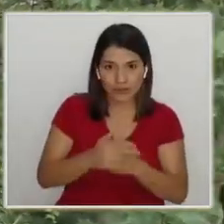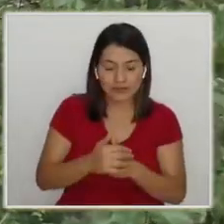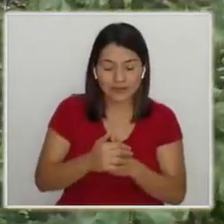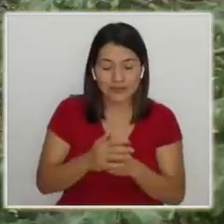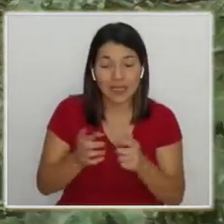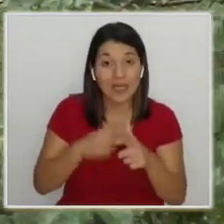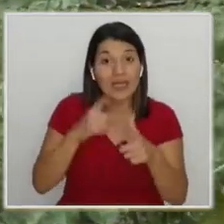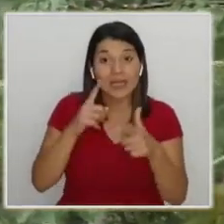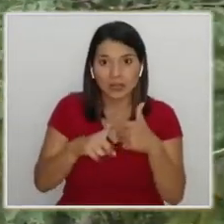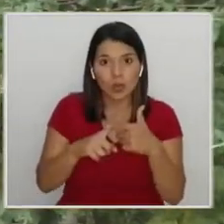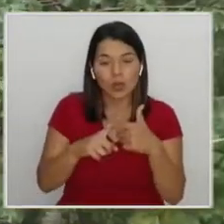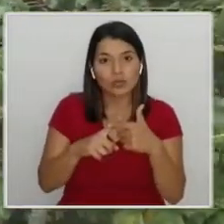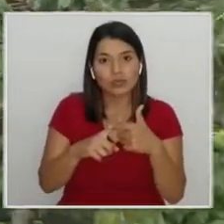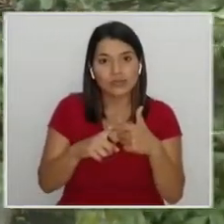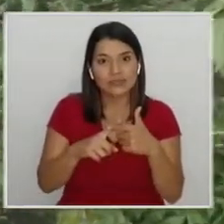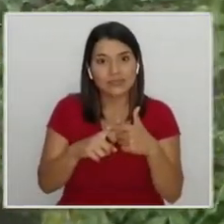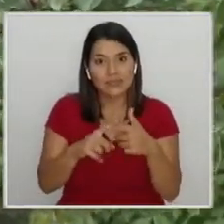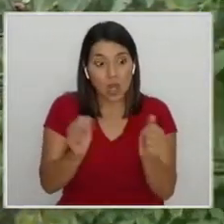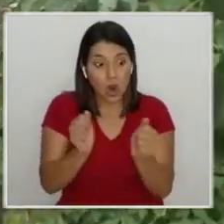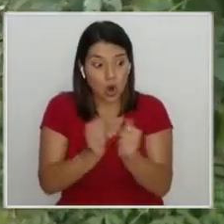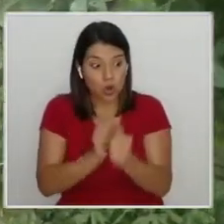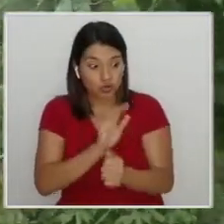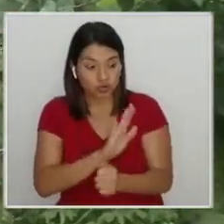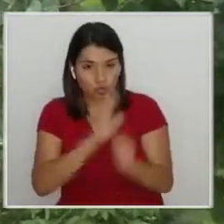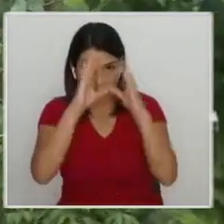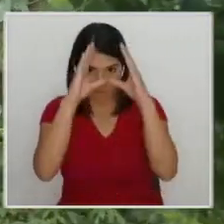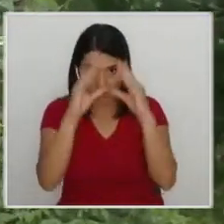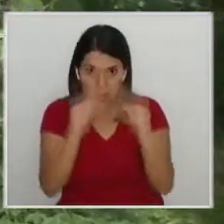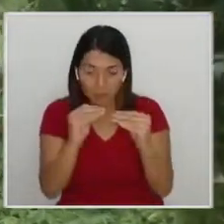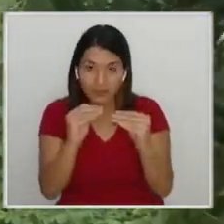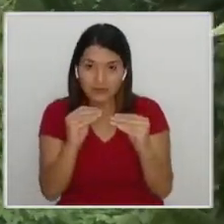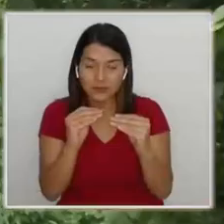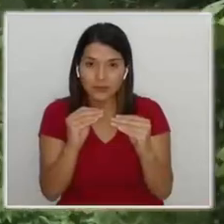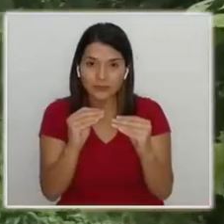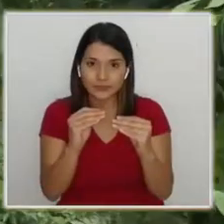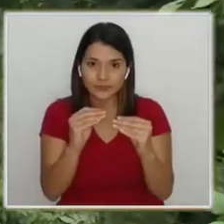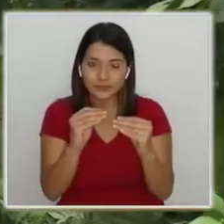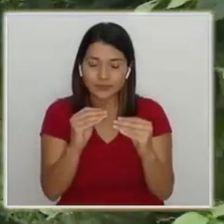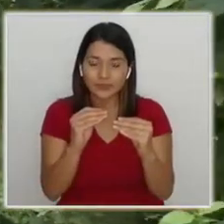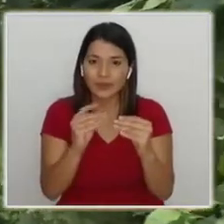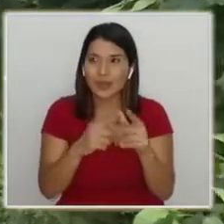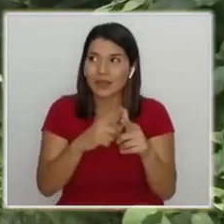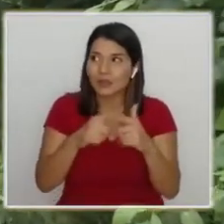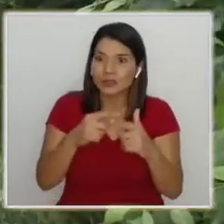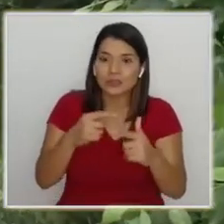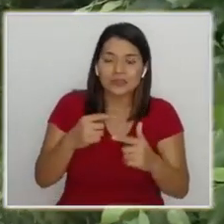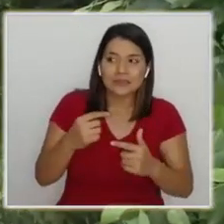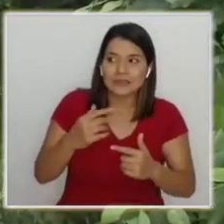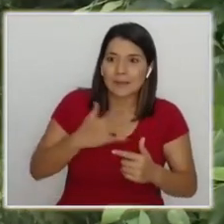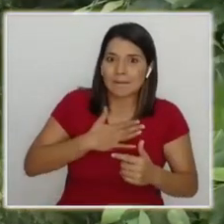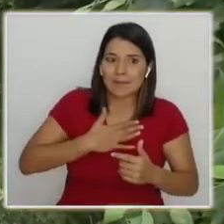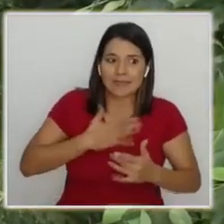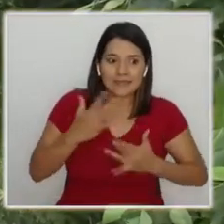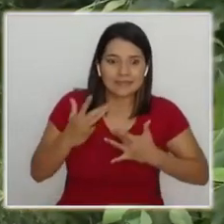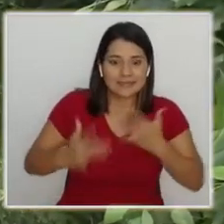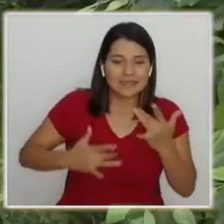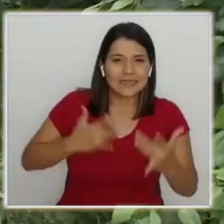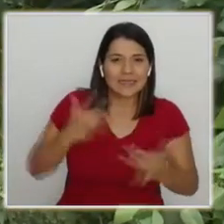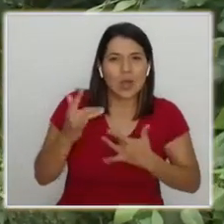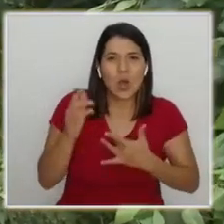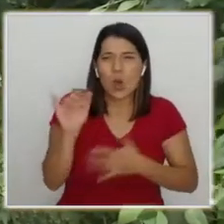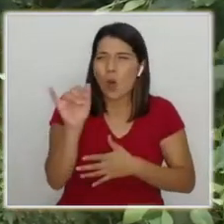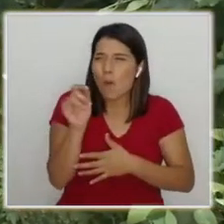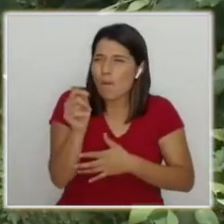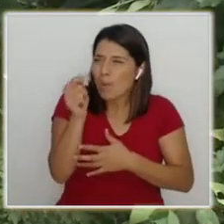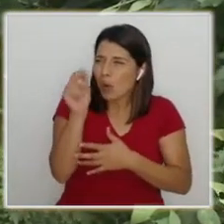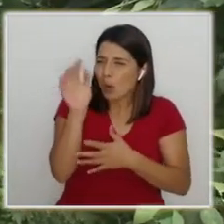esa información y ante esa realidad, se siente uno de repente un poquito confundido, para